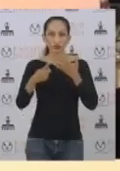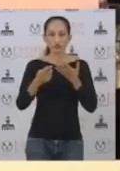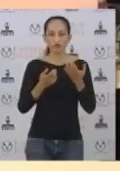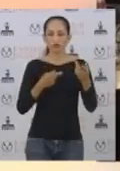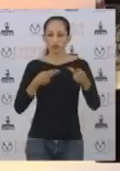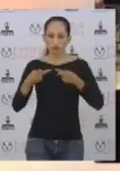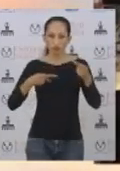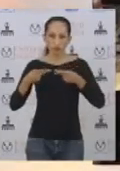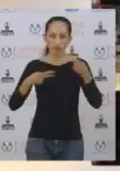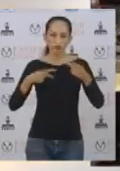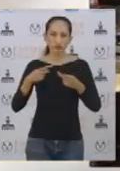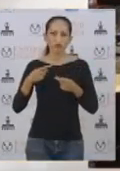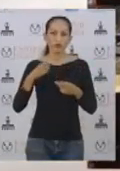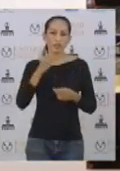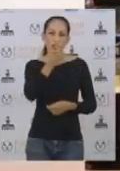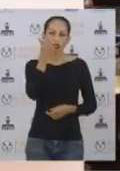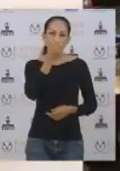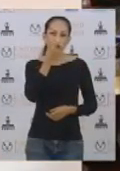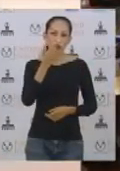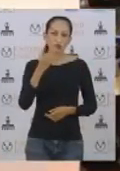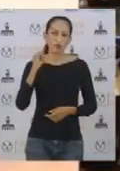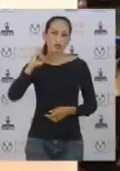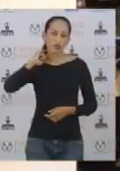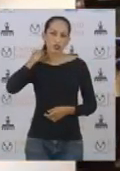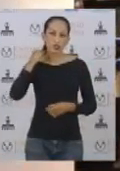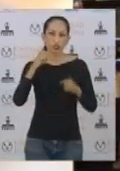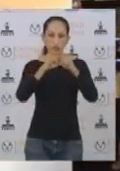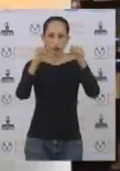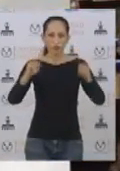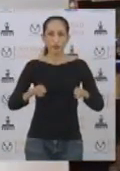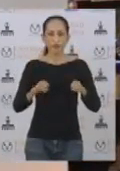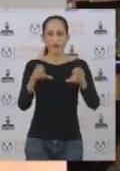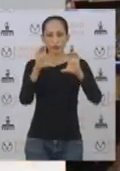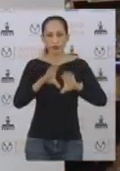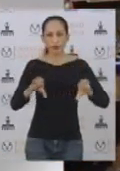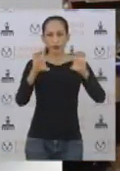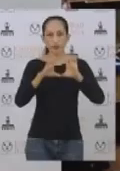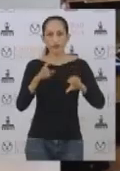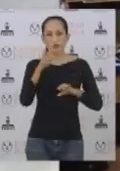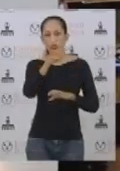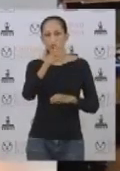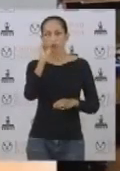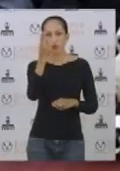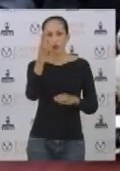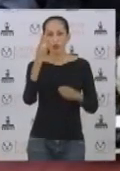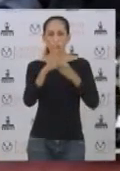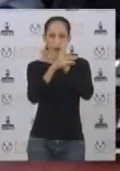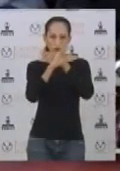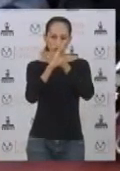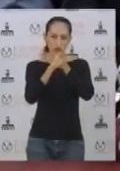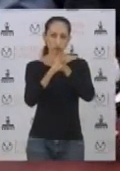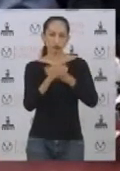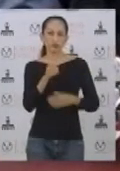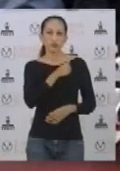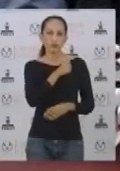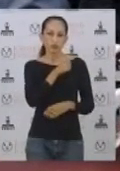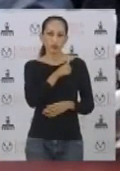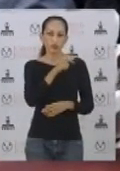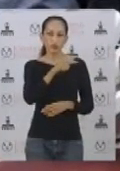los estudiantes de ingeniería en sistemas computacionales, asistidos por el Dr. Jackie Beltes de una universidad canadiense, que impartió un